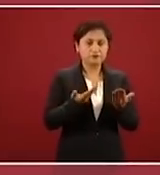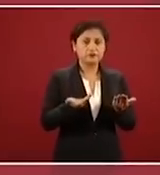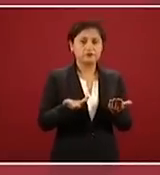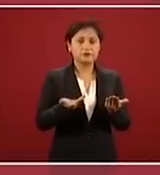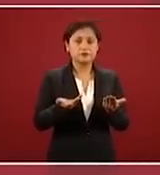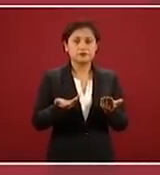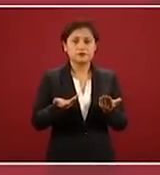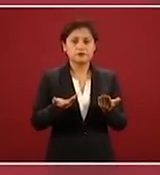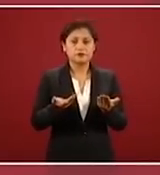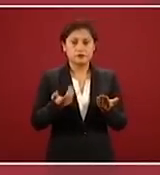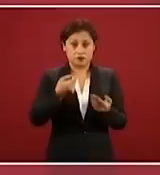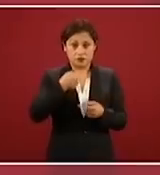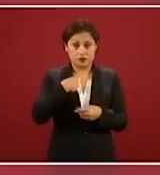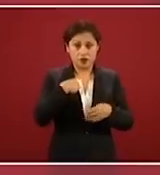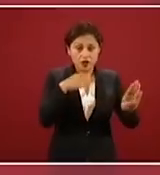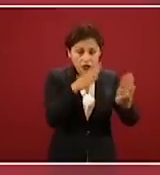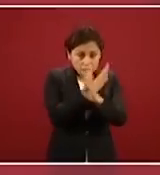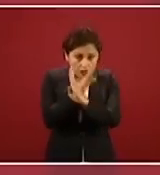no de espionaje,